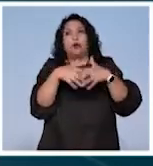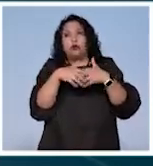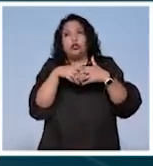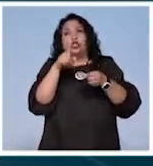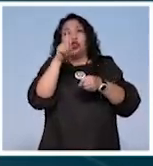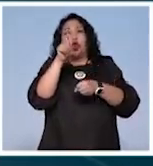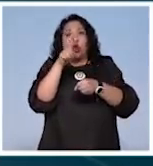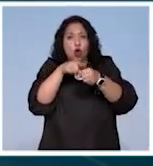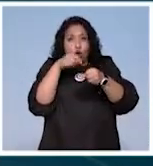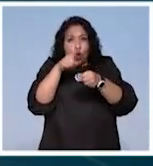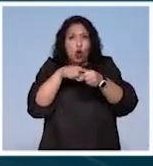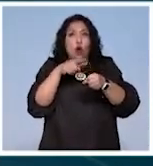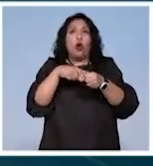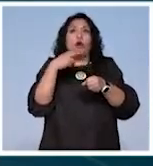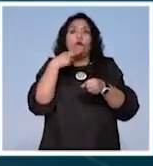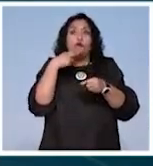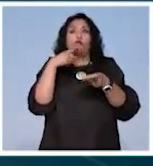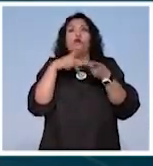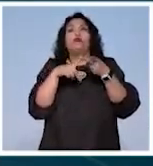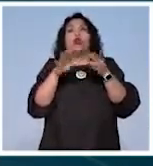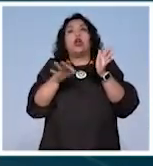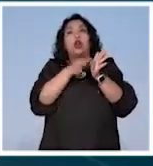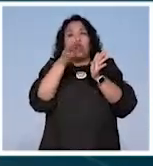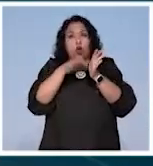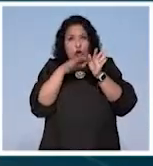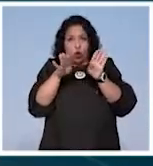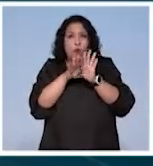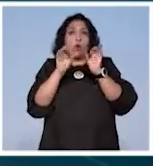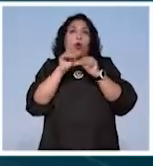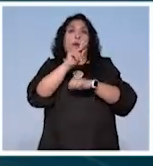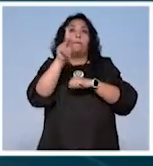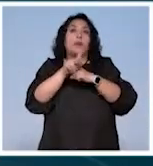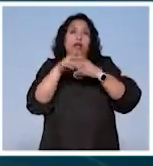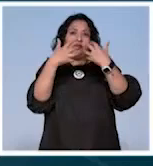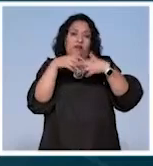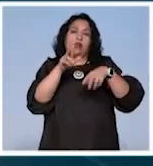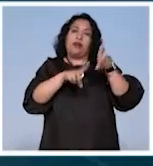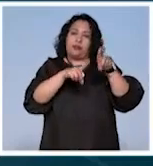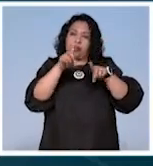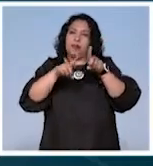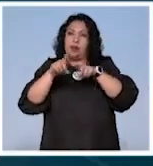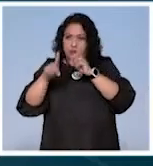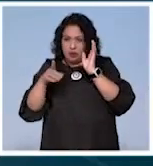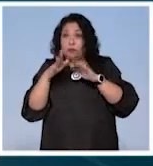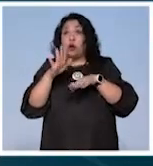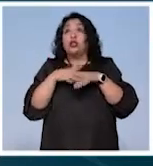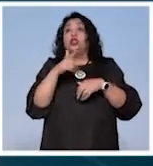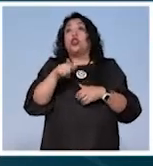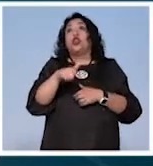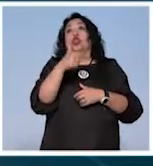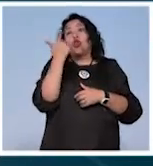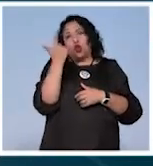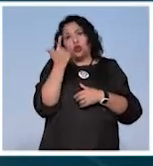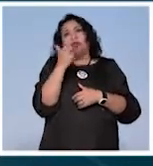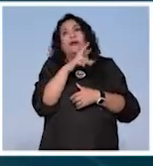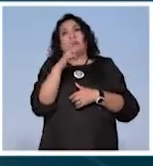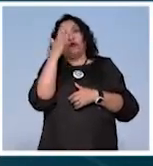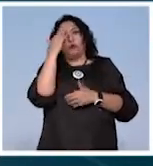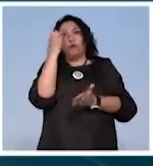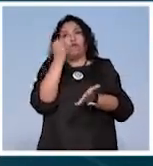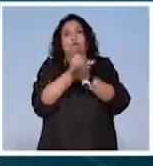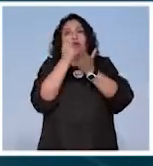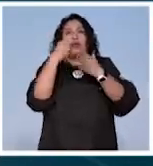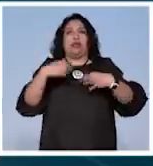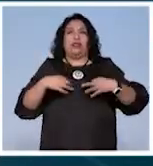teñido utilizado, el método de tejido o el país de fabricación. Es por eso que 12 grandes y reconocidas marcas